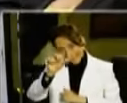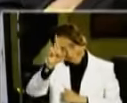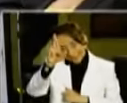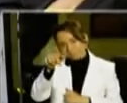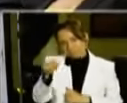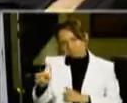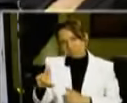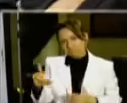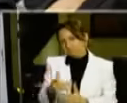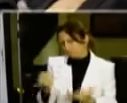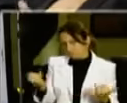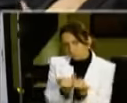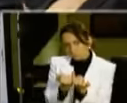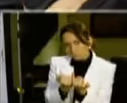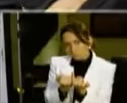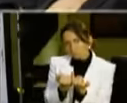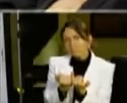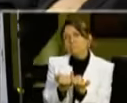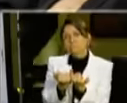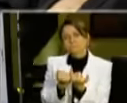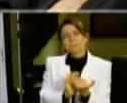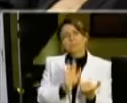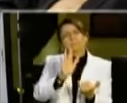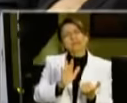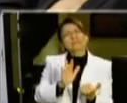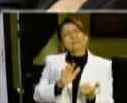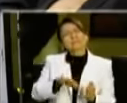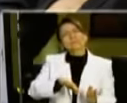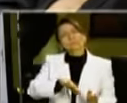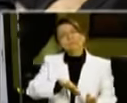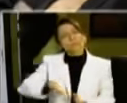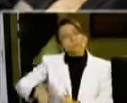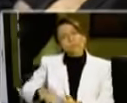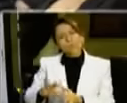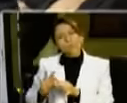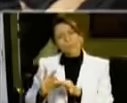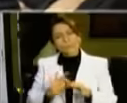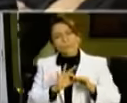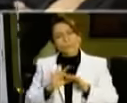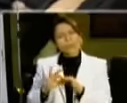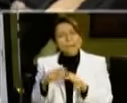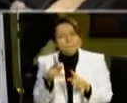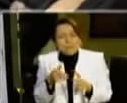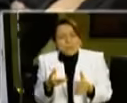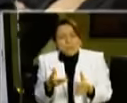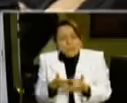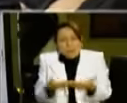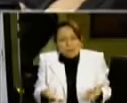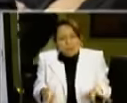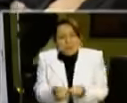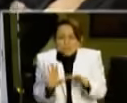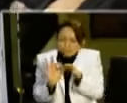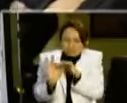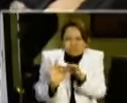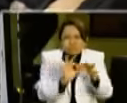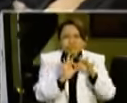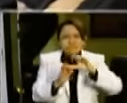fuerzas relativas y unitarias. ¿Y qué le faltaría a América Latina para lograrlo? Y si no es así, ¿por